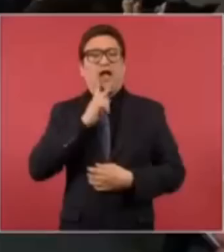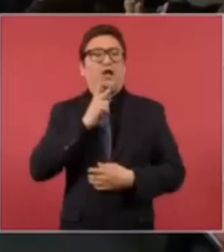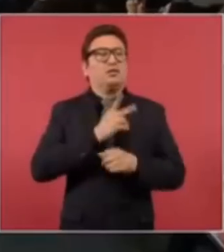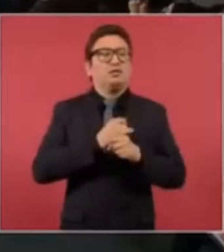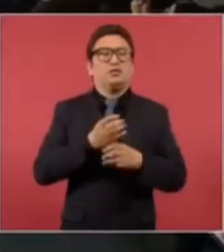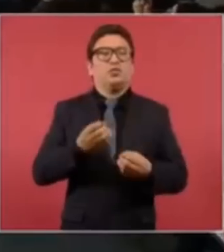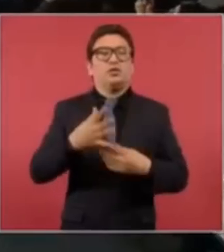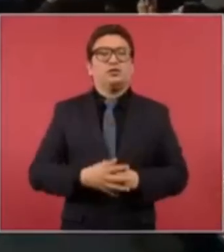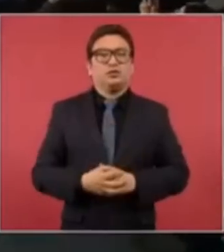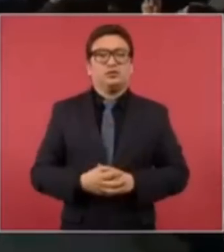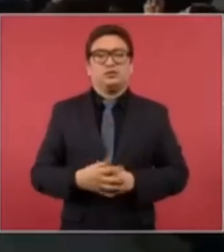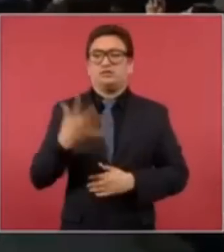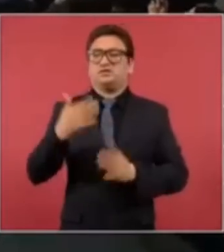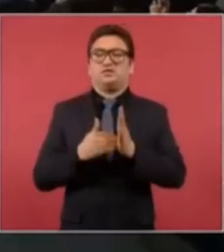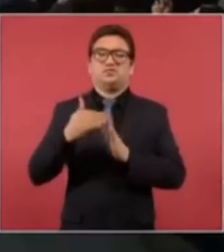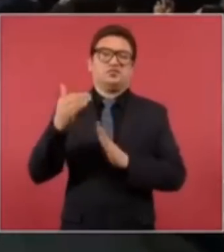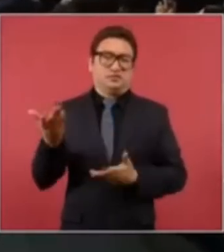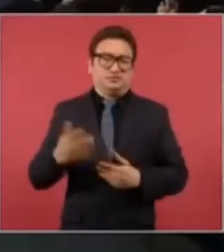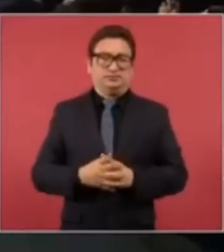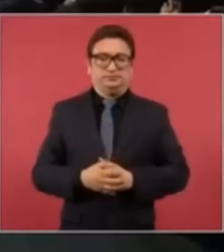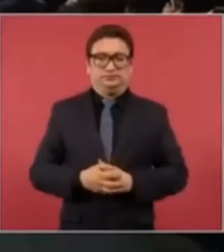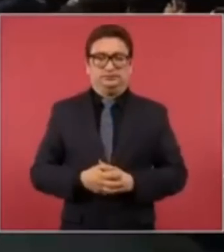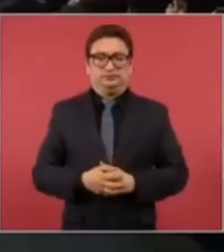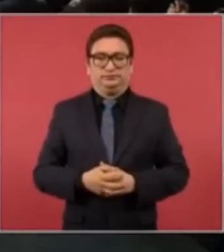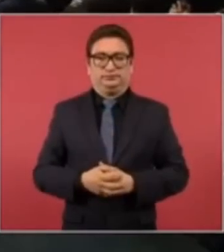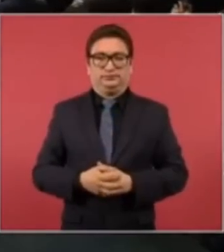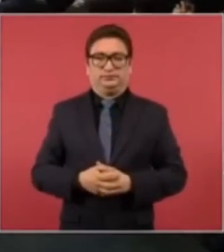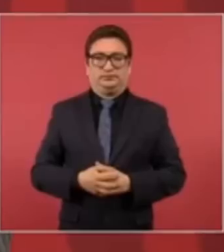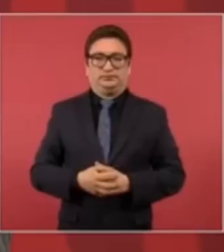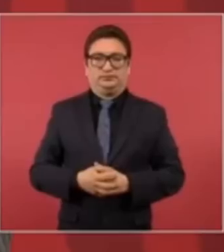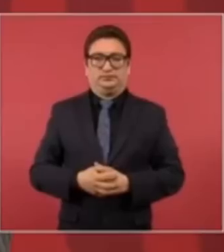¿Cuánto? 5 millones.